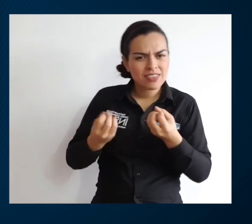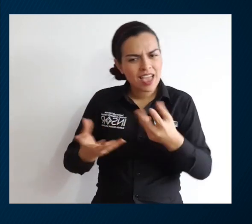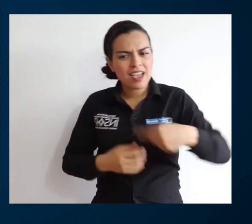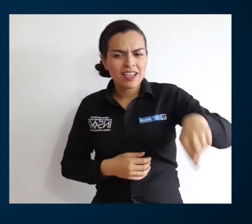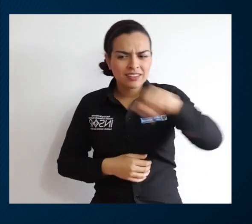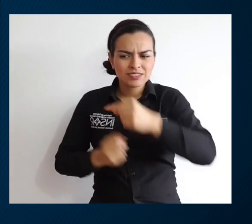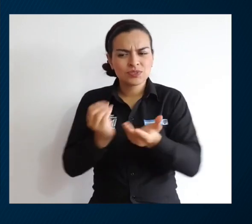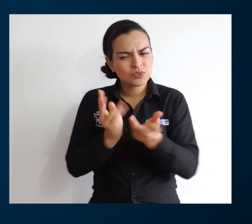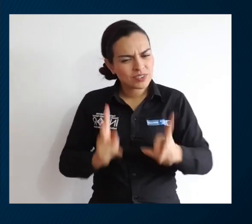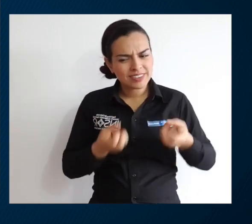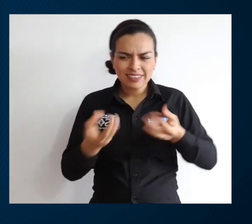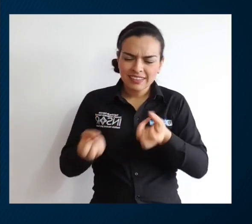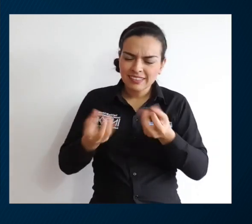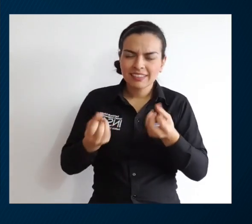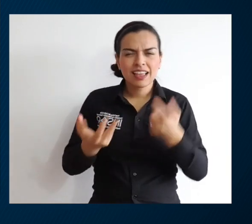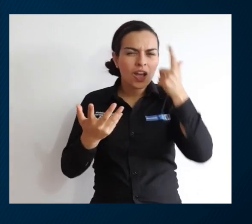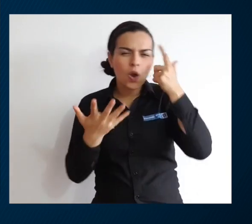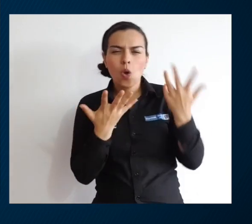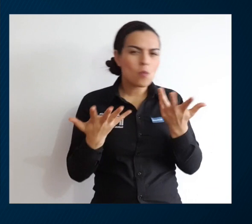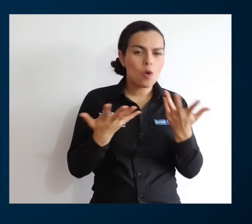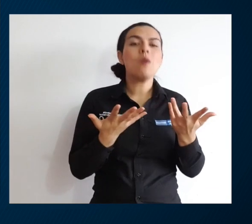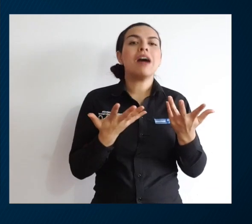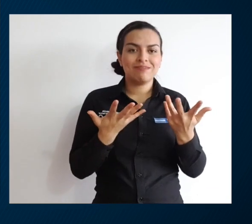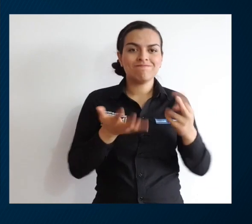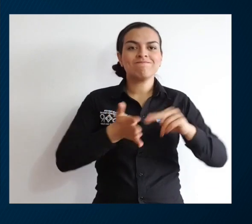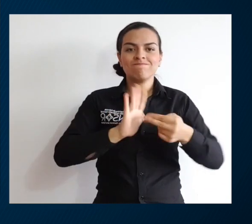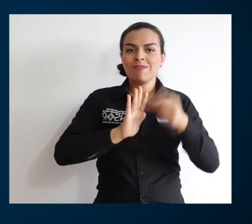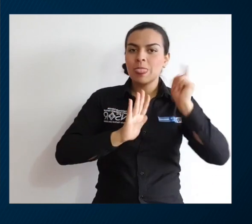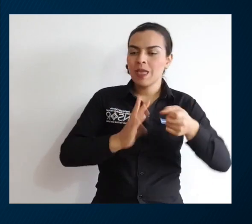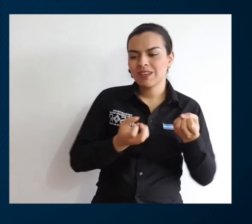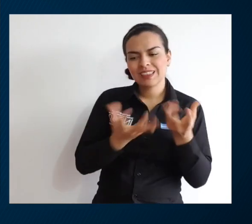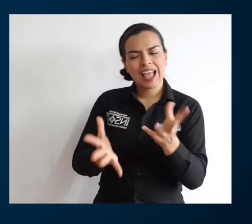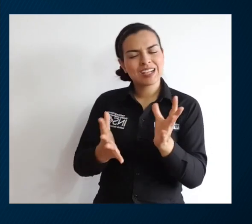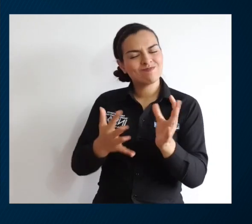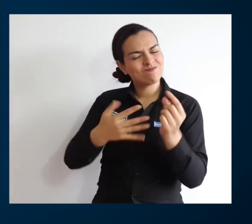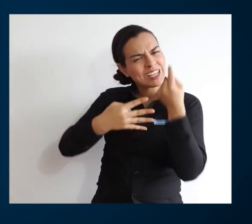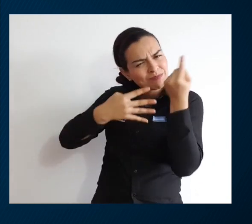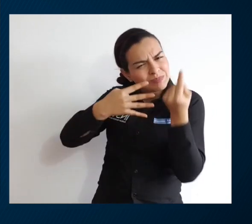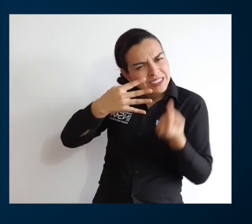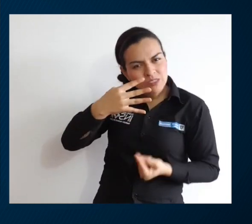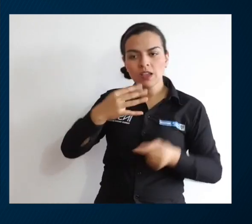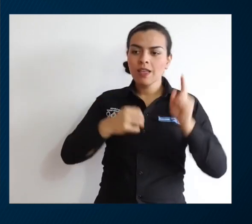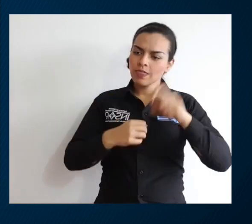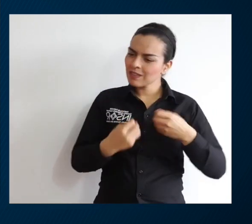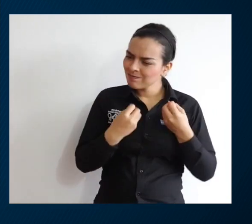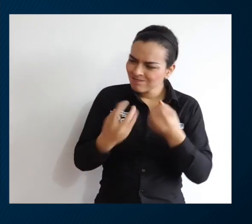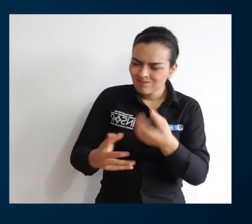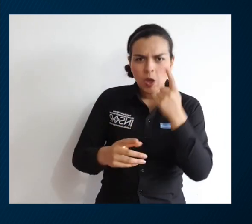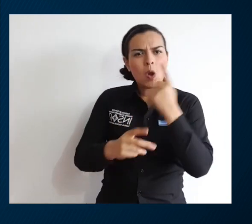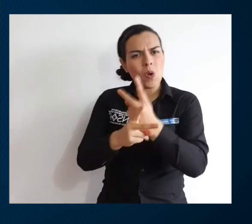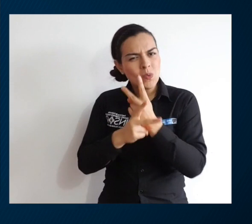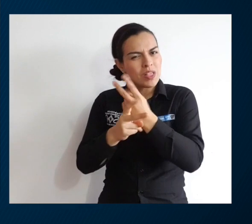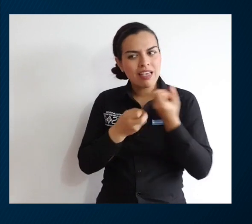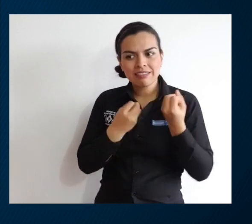materiales educativos, el lenguaje en que podemos retroalimentar a nuestros estudiantes, a nuestra comunidad de aprendizaje, debe ser